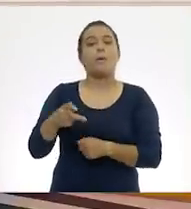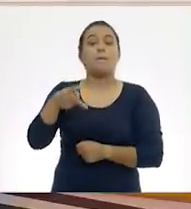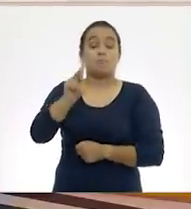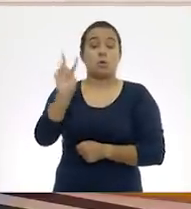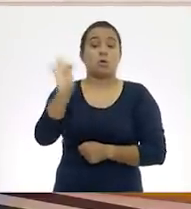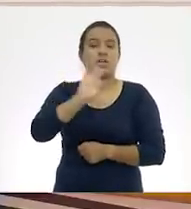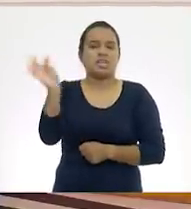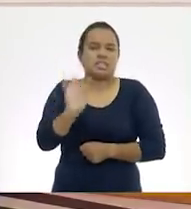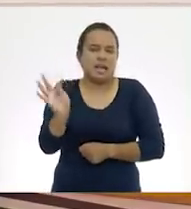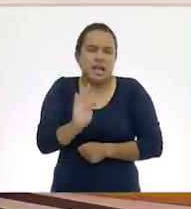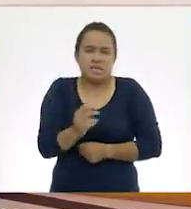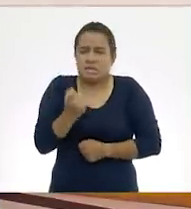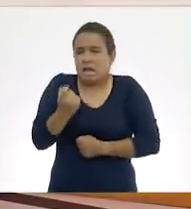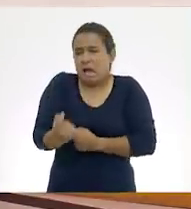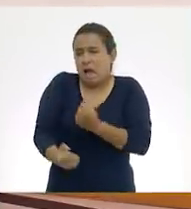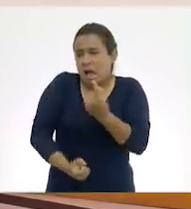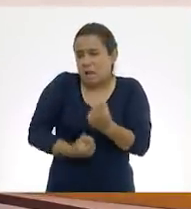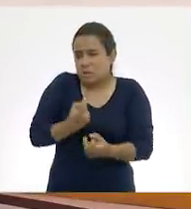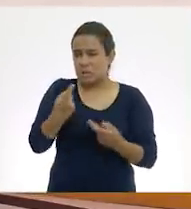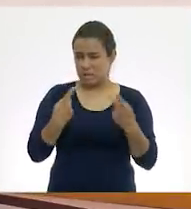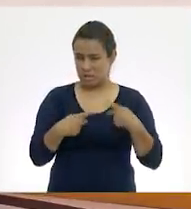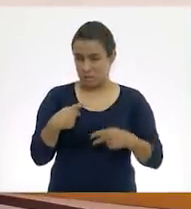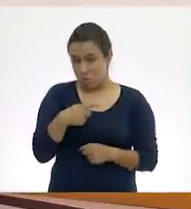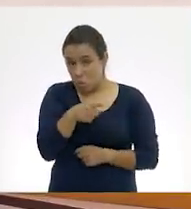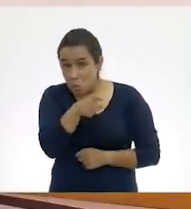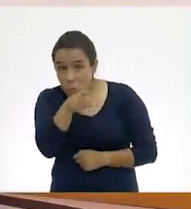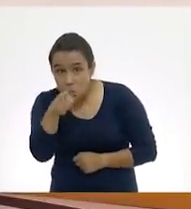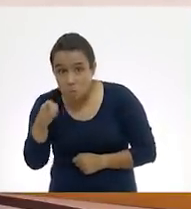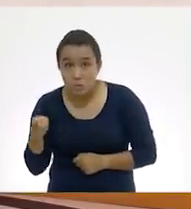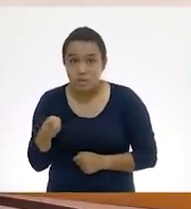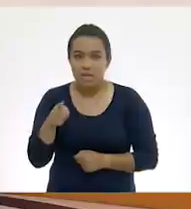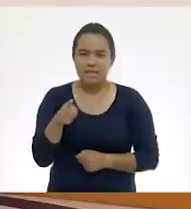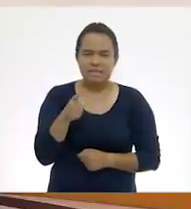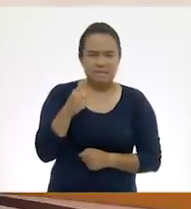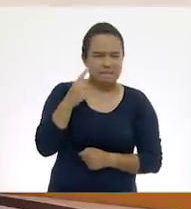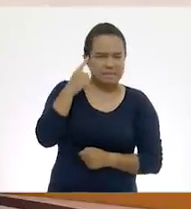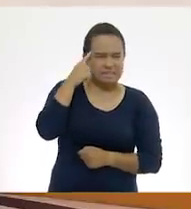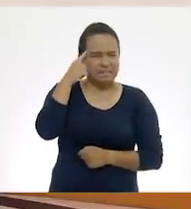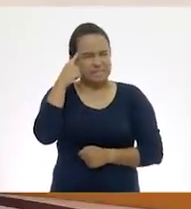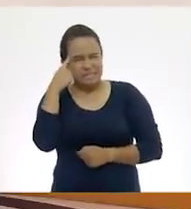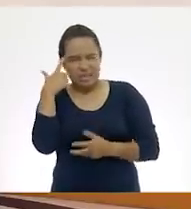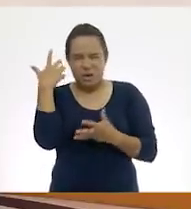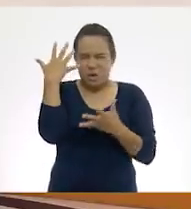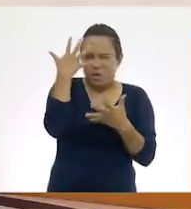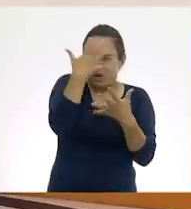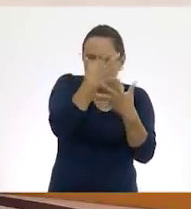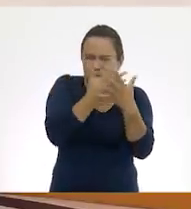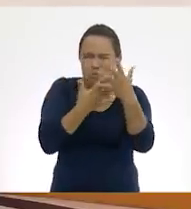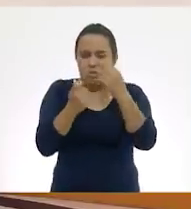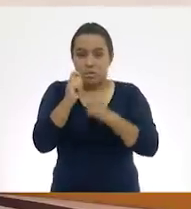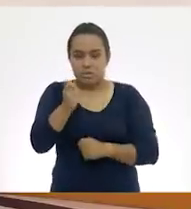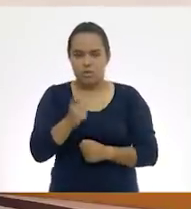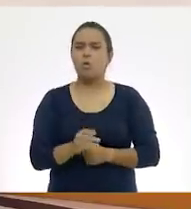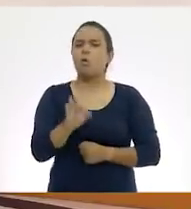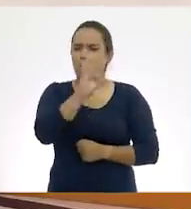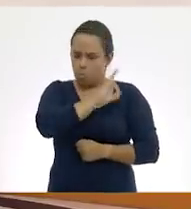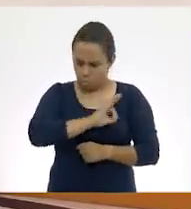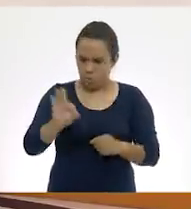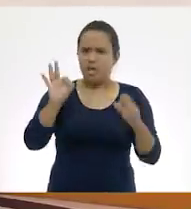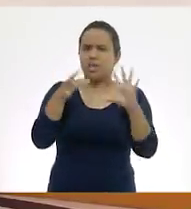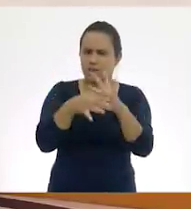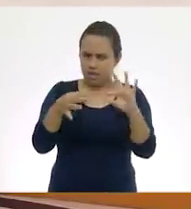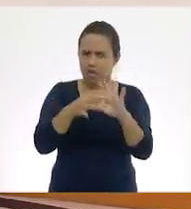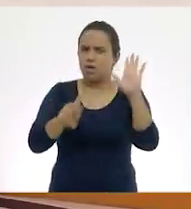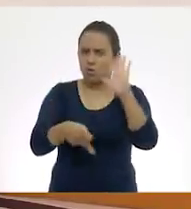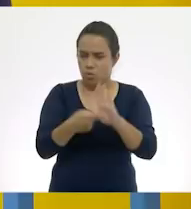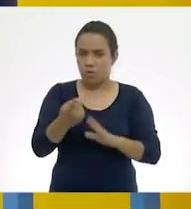caso de que haya algunas personas en casa que estén medio confusos en esa función, la podemos explicar nuevamente.